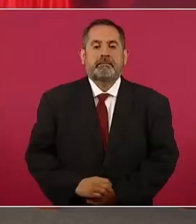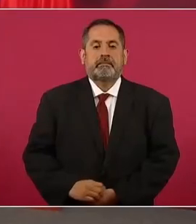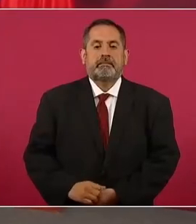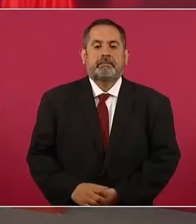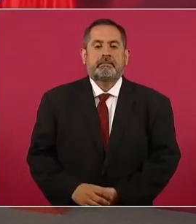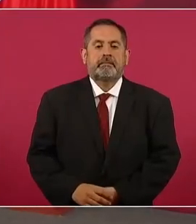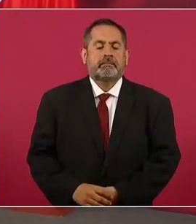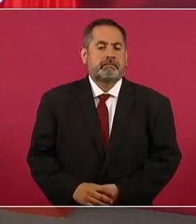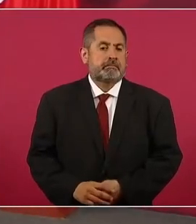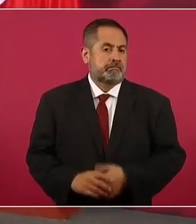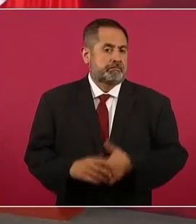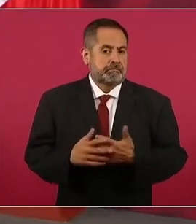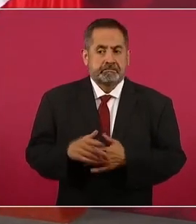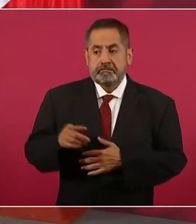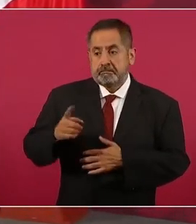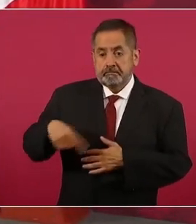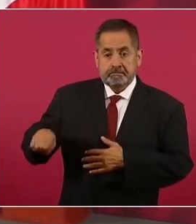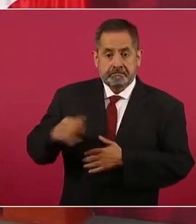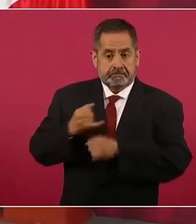vinculada